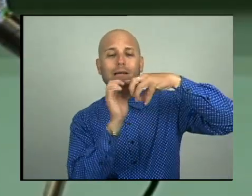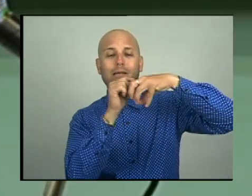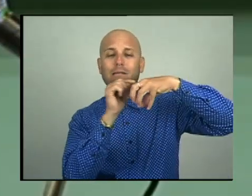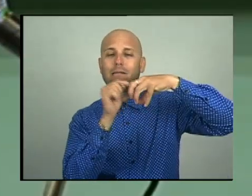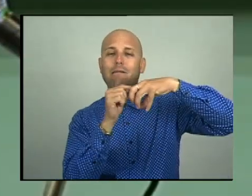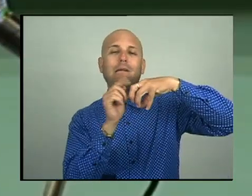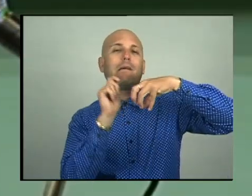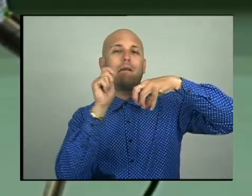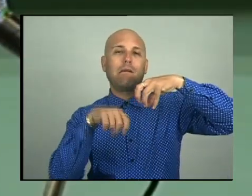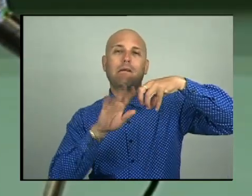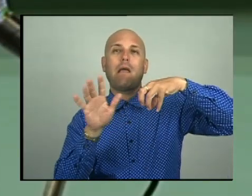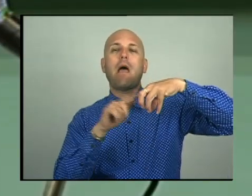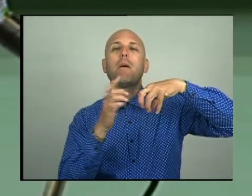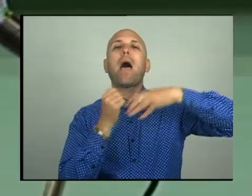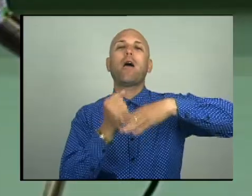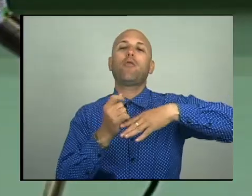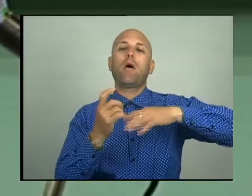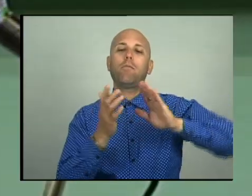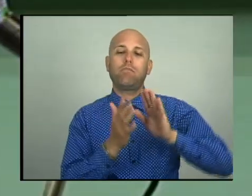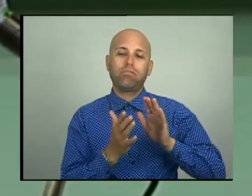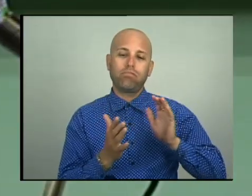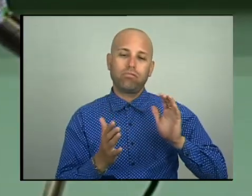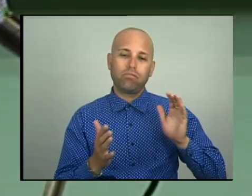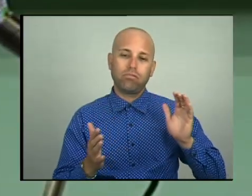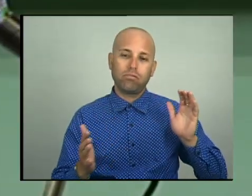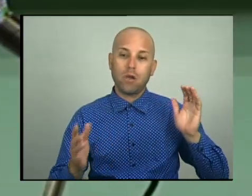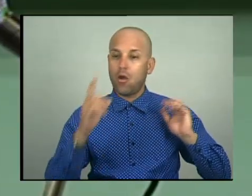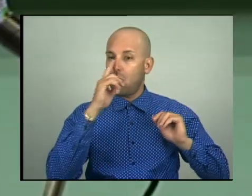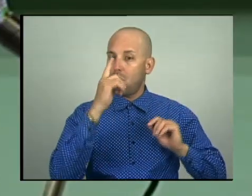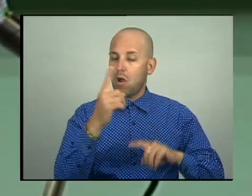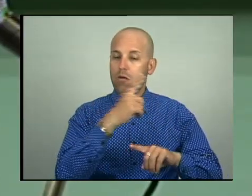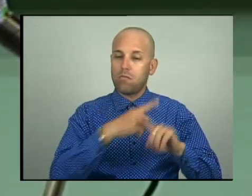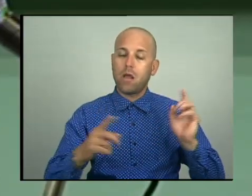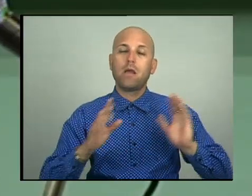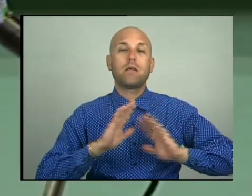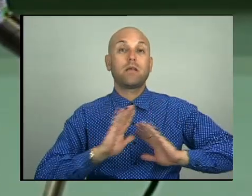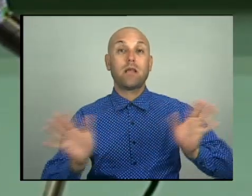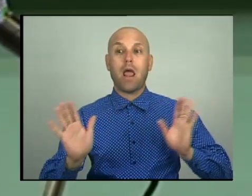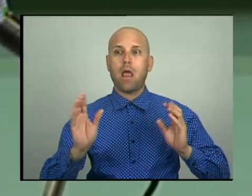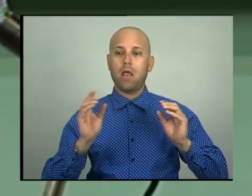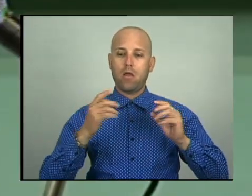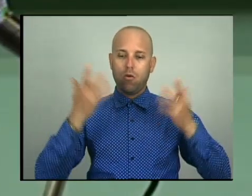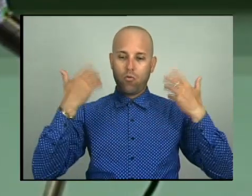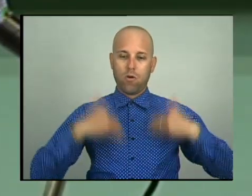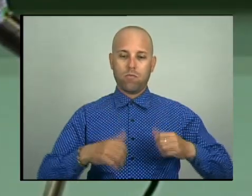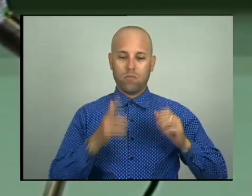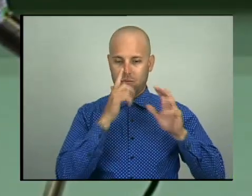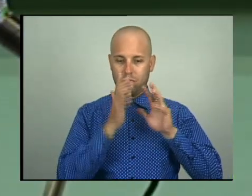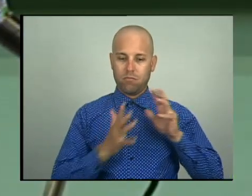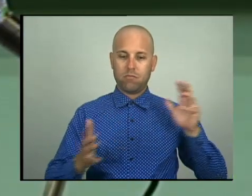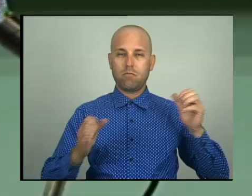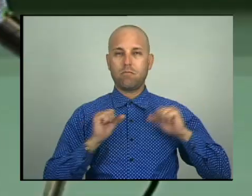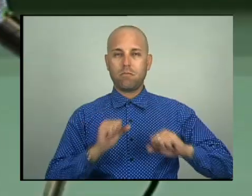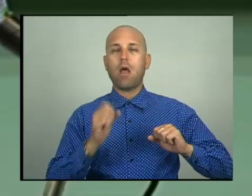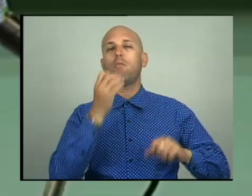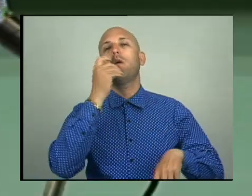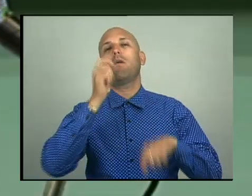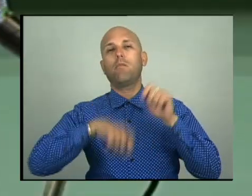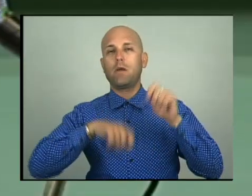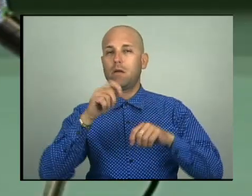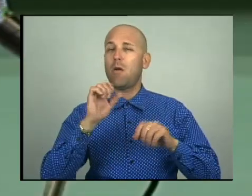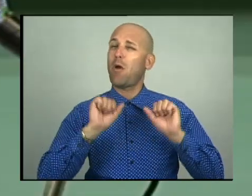Por historia natural, uno lo puede dejar historia natural. Antiguamente se dejaban cuando no había este desarrollo de cirugía cardiovascular,